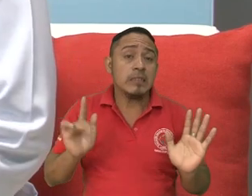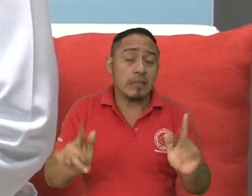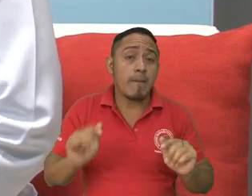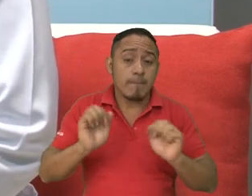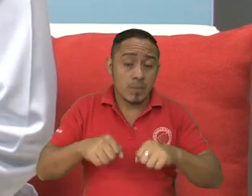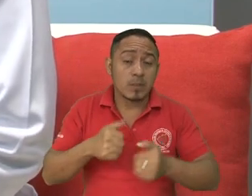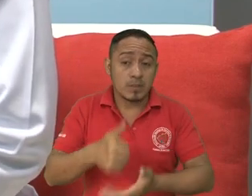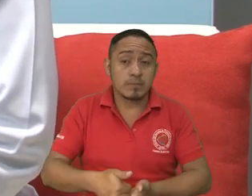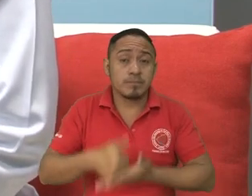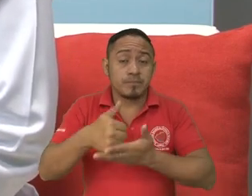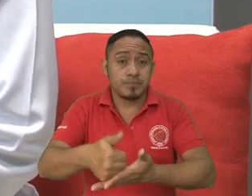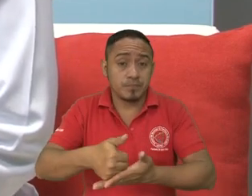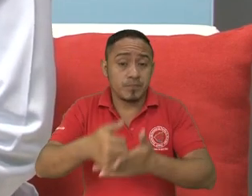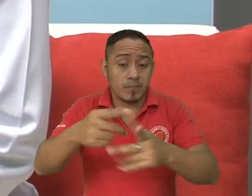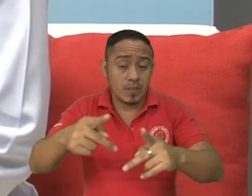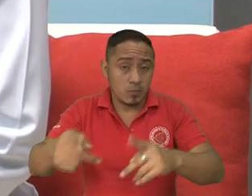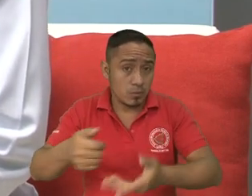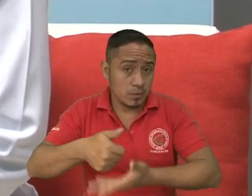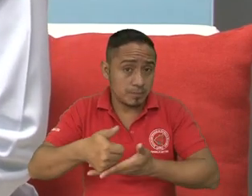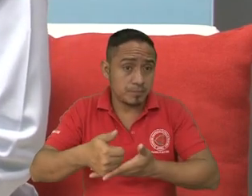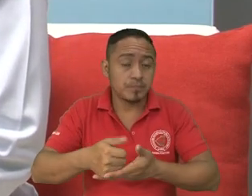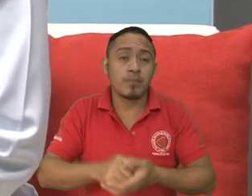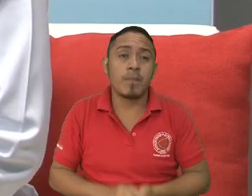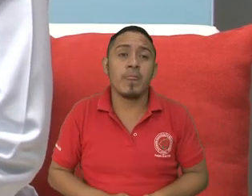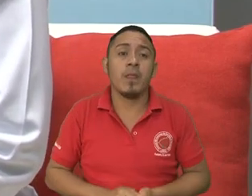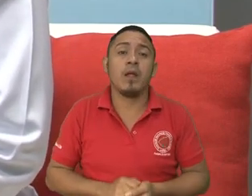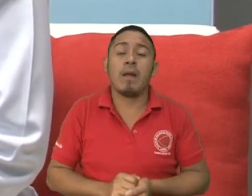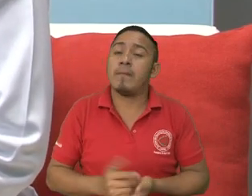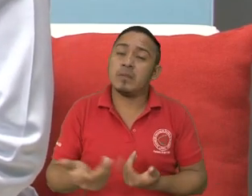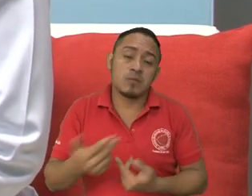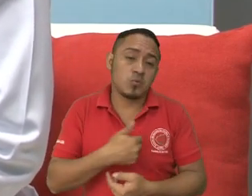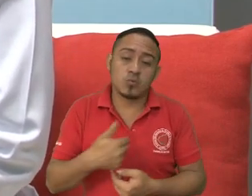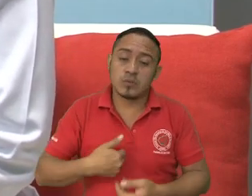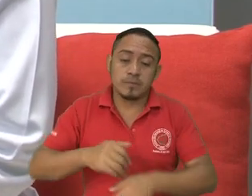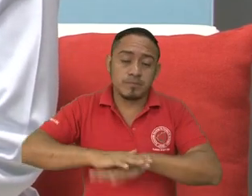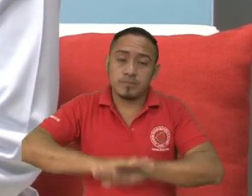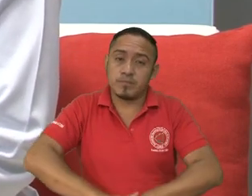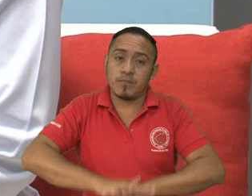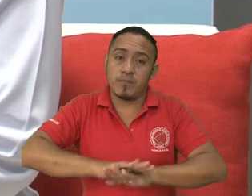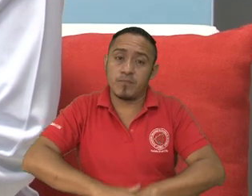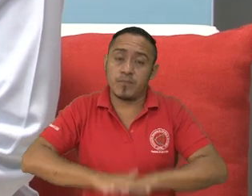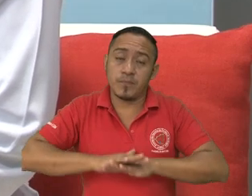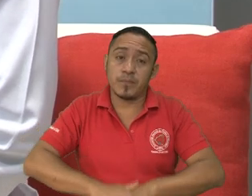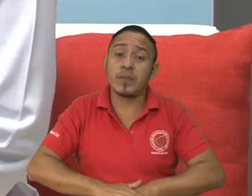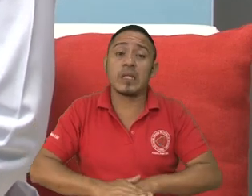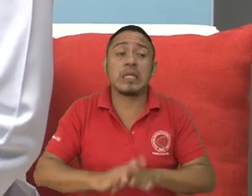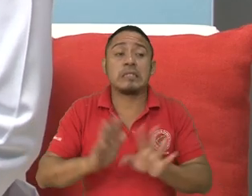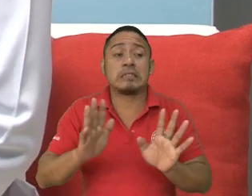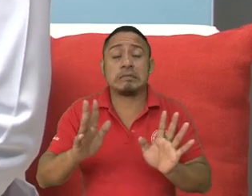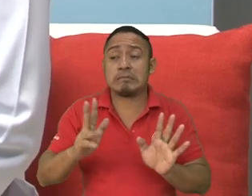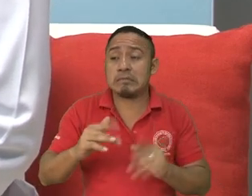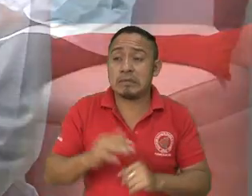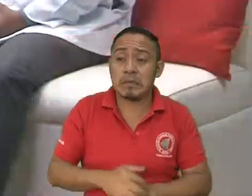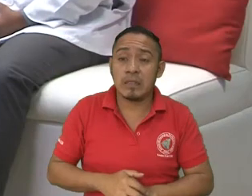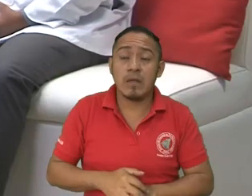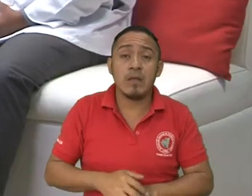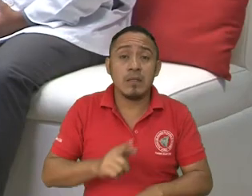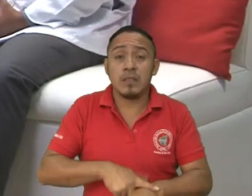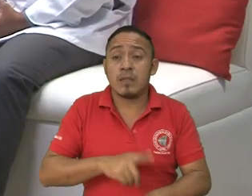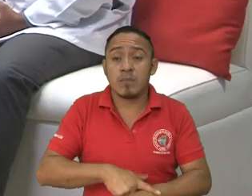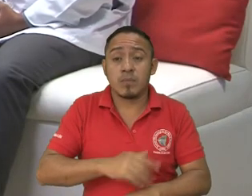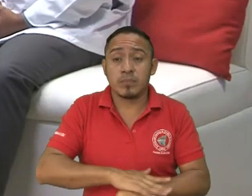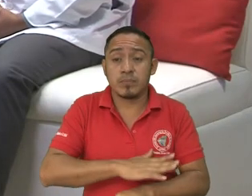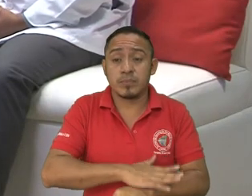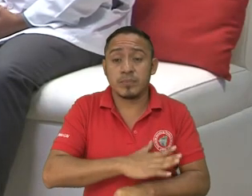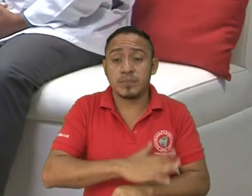la reanimación de las personas, es una reanimación cardiopulmonar. Sí, sucede que cada vez que transcurre el